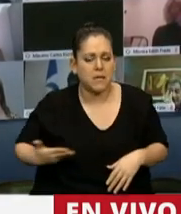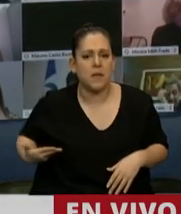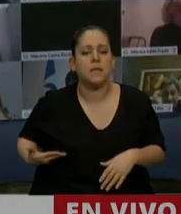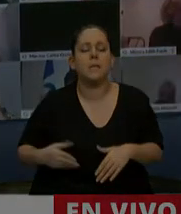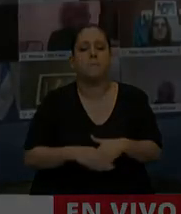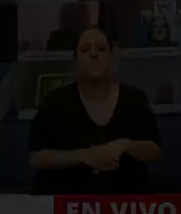Gracias, diputada.